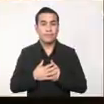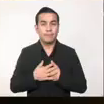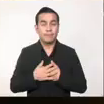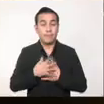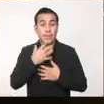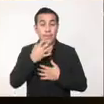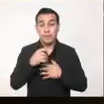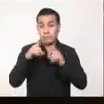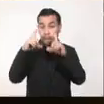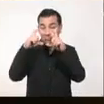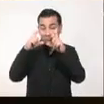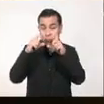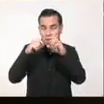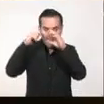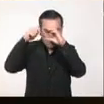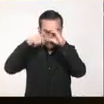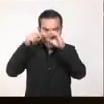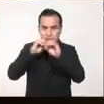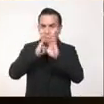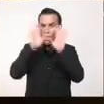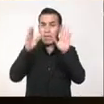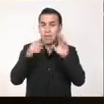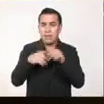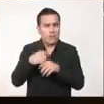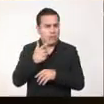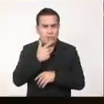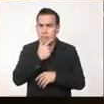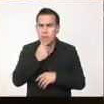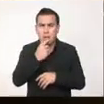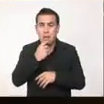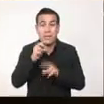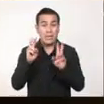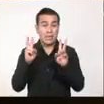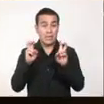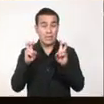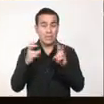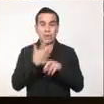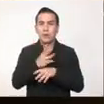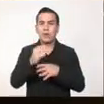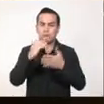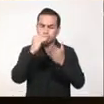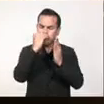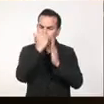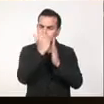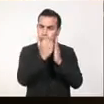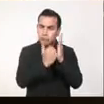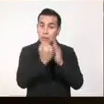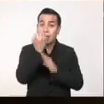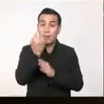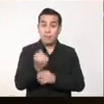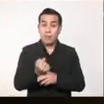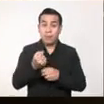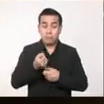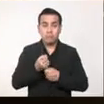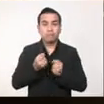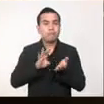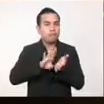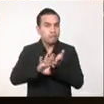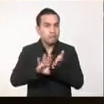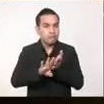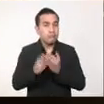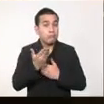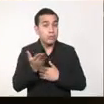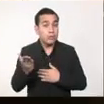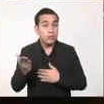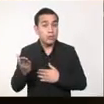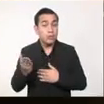Y ahí están las fotografías, los videos, no hay ninguna duda, pues no es un tema, es más, está en la lista de los donantes a Arena, lista que Arena